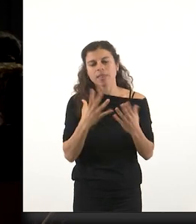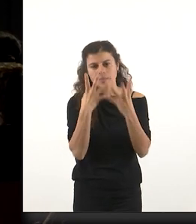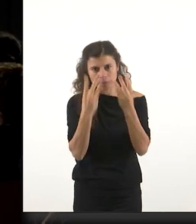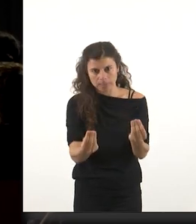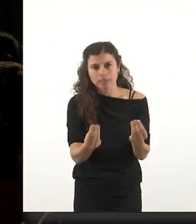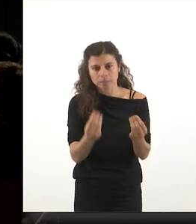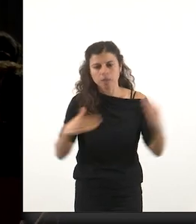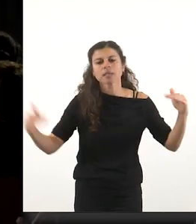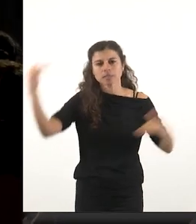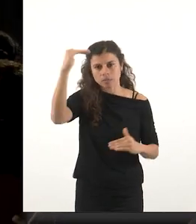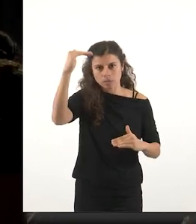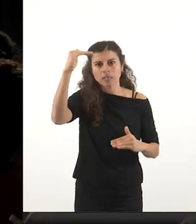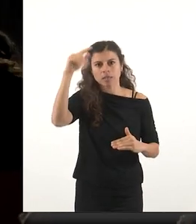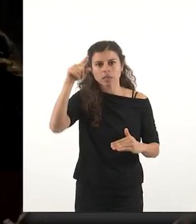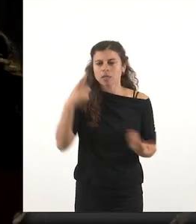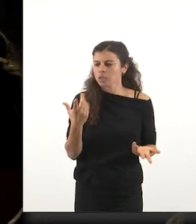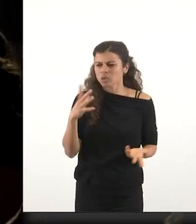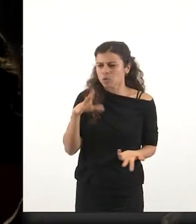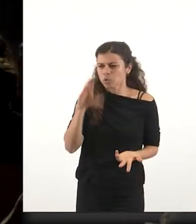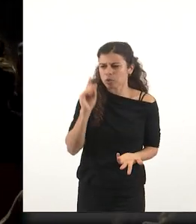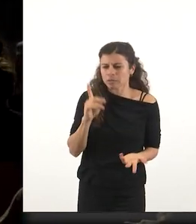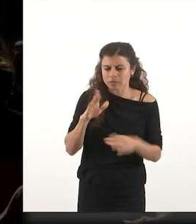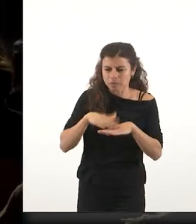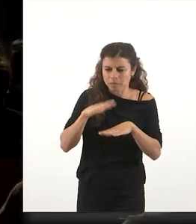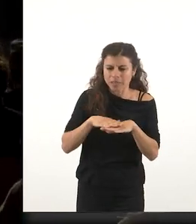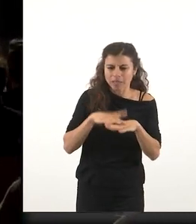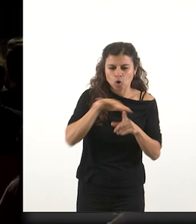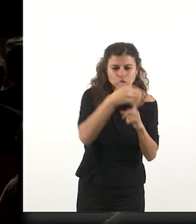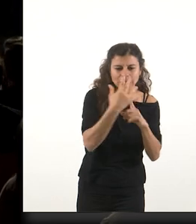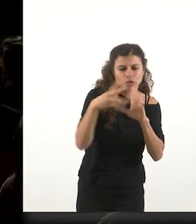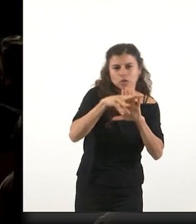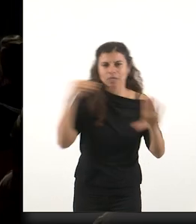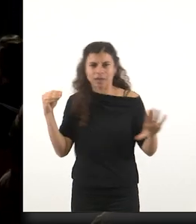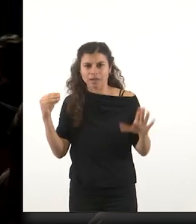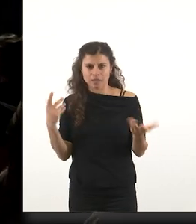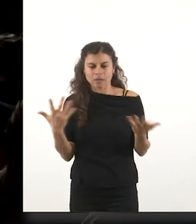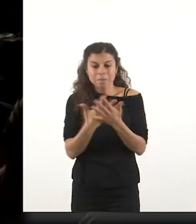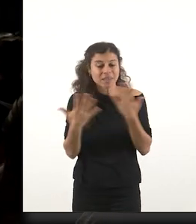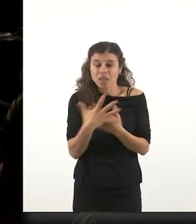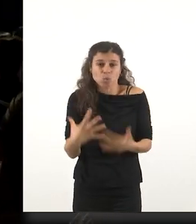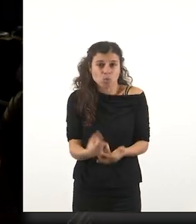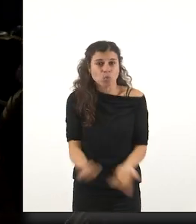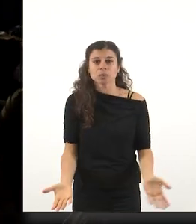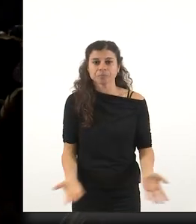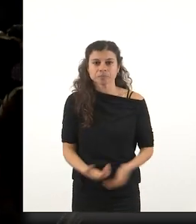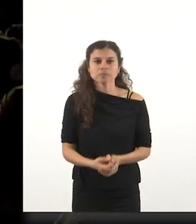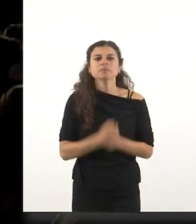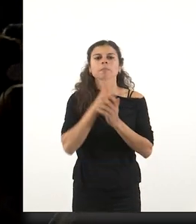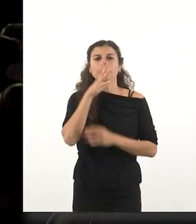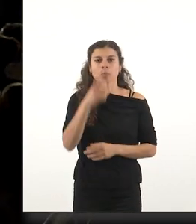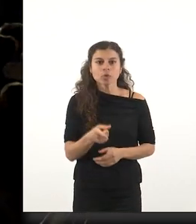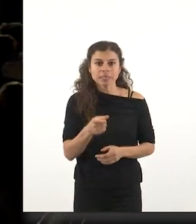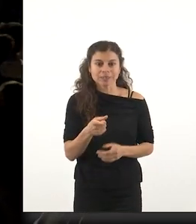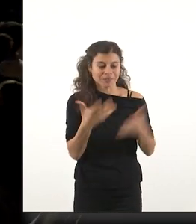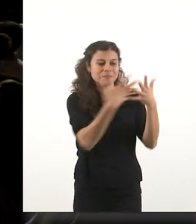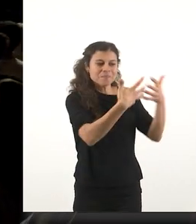entenderlo. No entiendo por qué tanta sacada de contexto, colega. Por eso el proverbio maya, ese